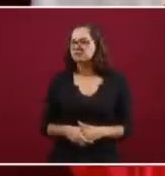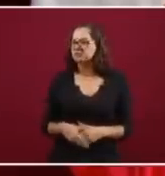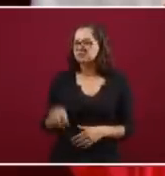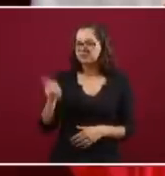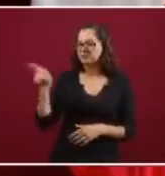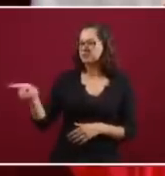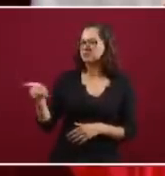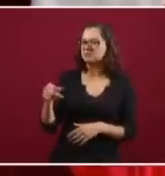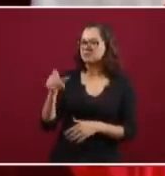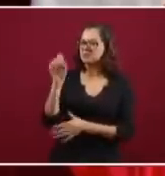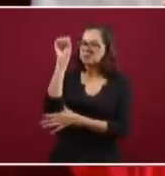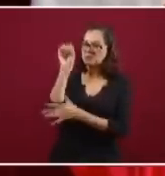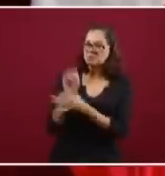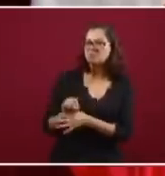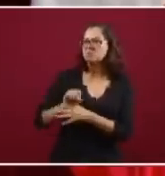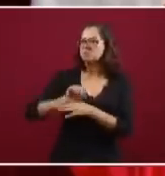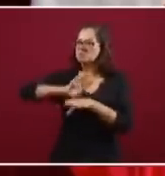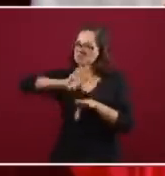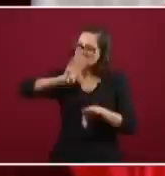humillación.